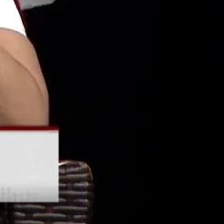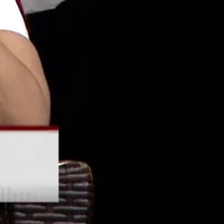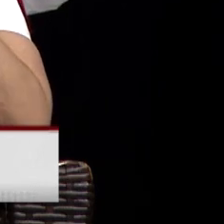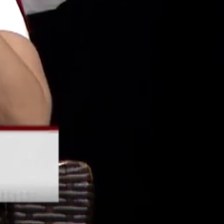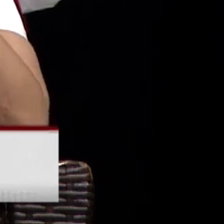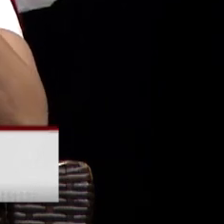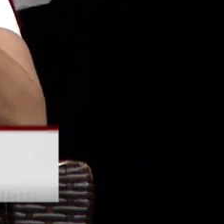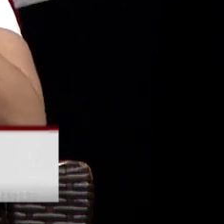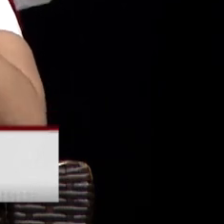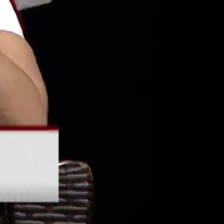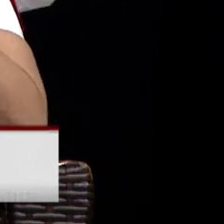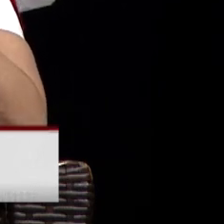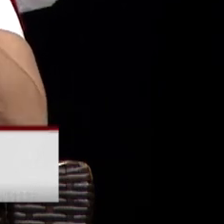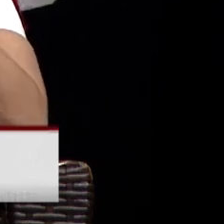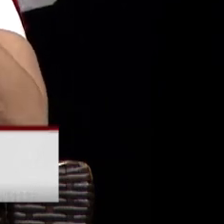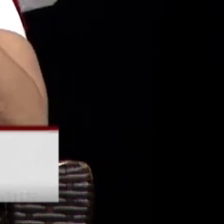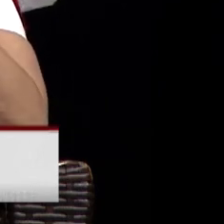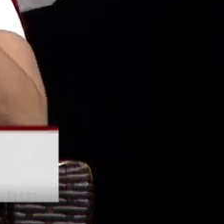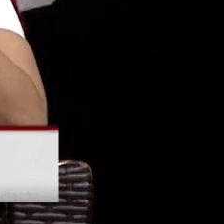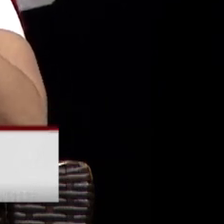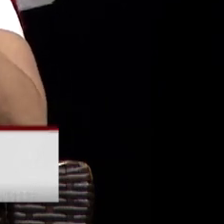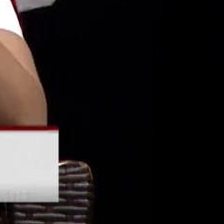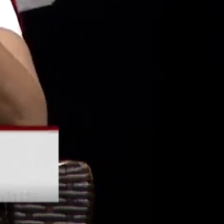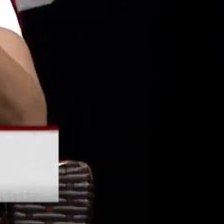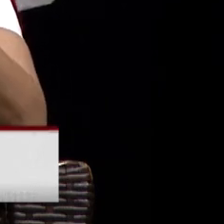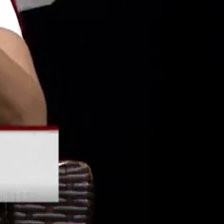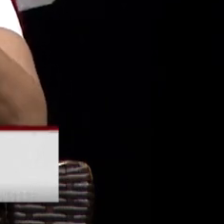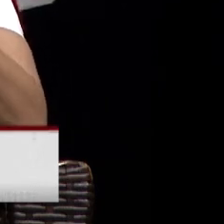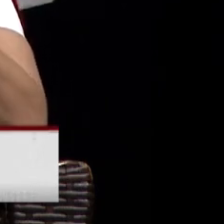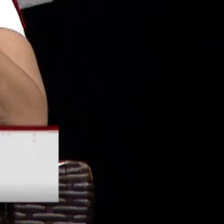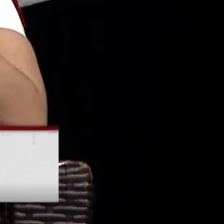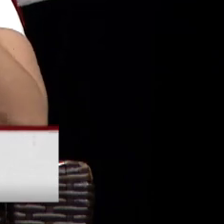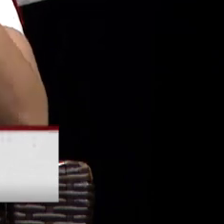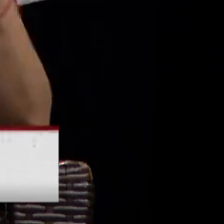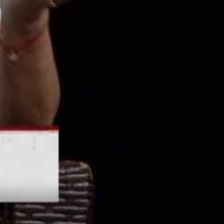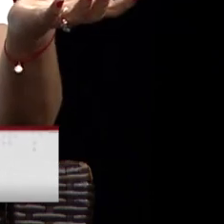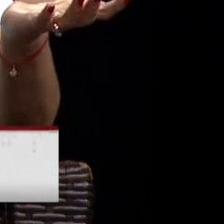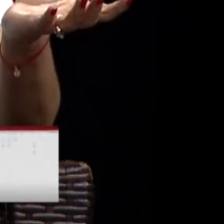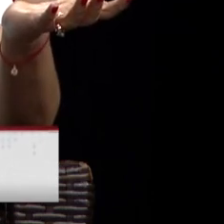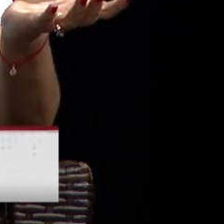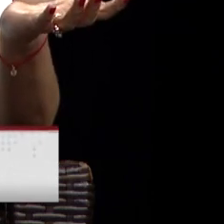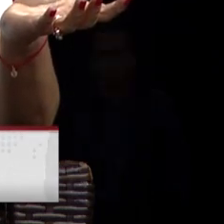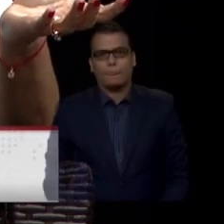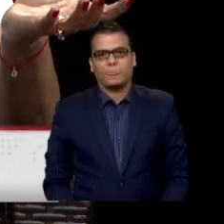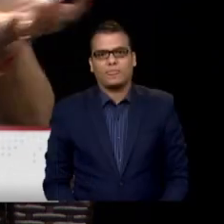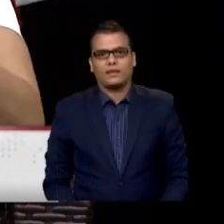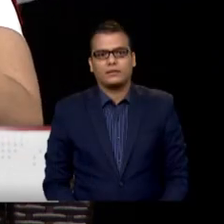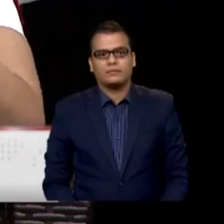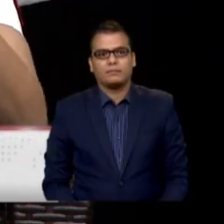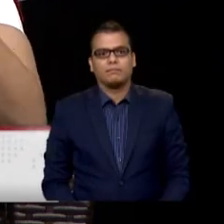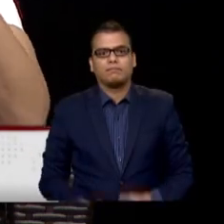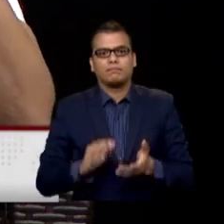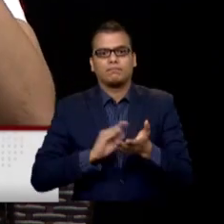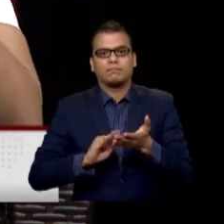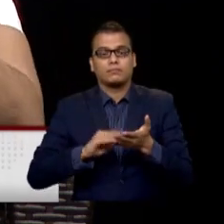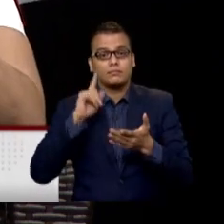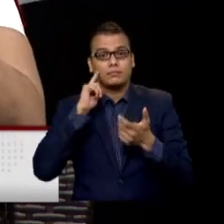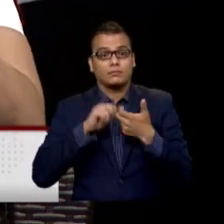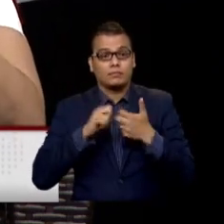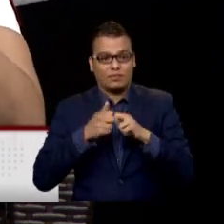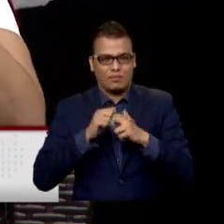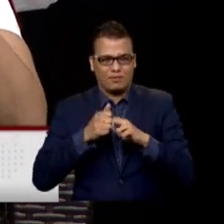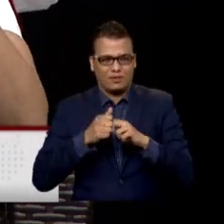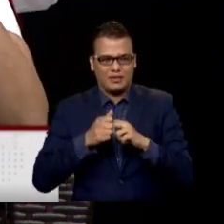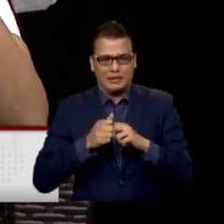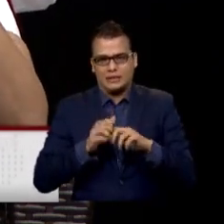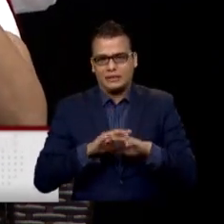enteradas, están entrando y saliendo de la casa, pueden tener el virus, lo pueden transmitir y no van a percatarse de